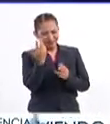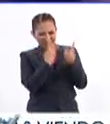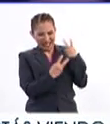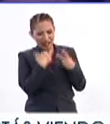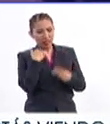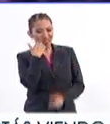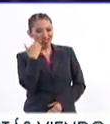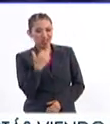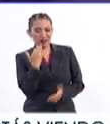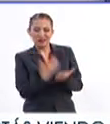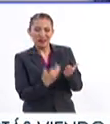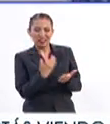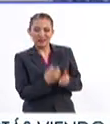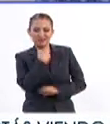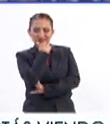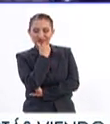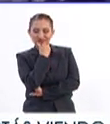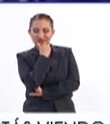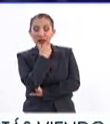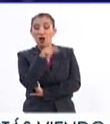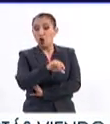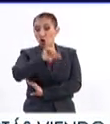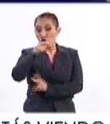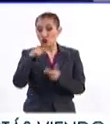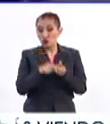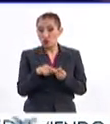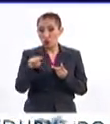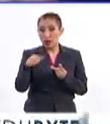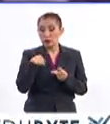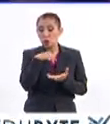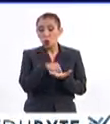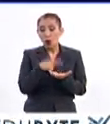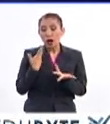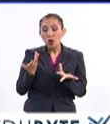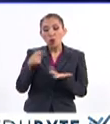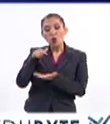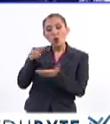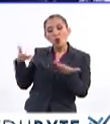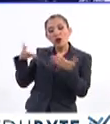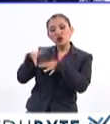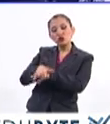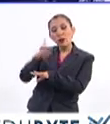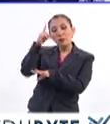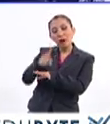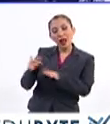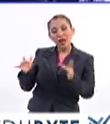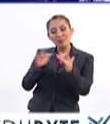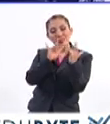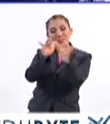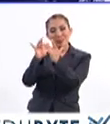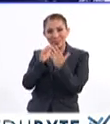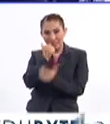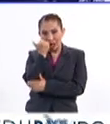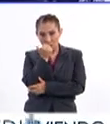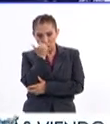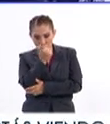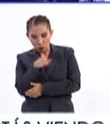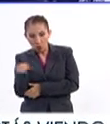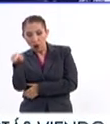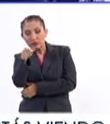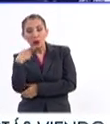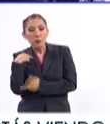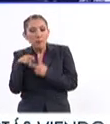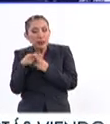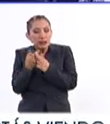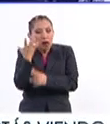que ya están presentes. Un segundo punto es crear espacios de inclusión para vincular a los estudiantes en su